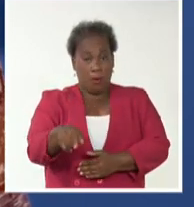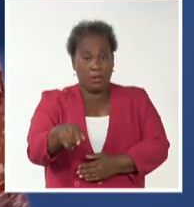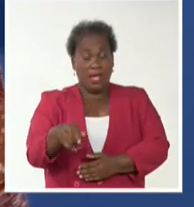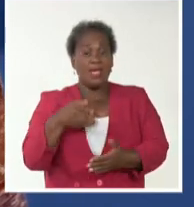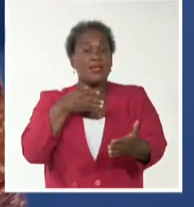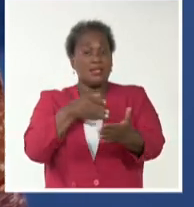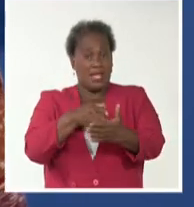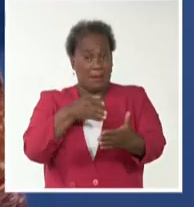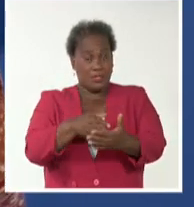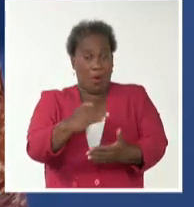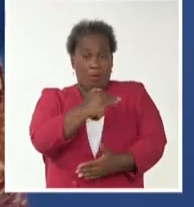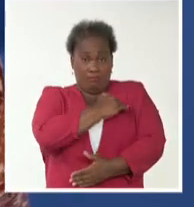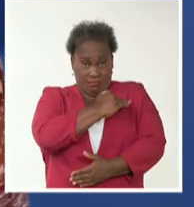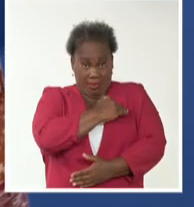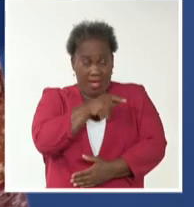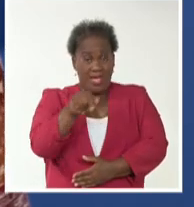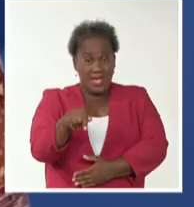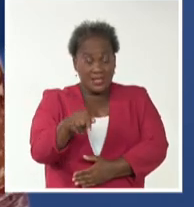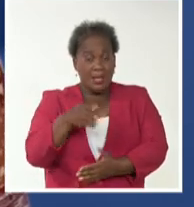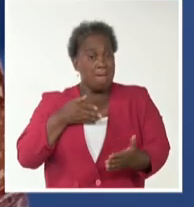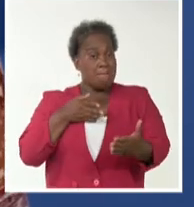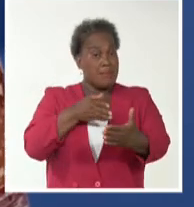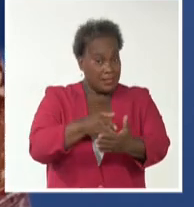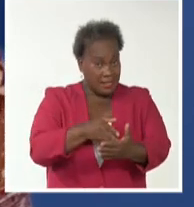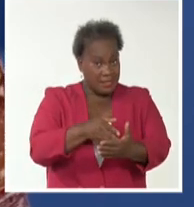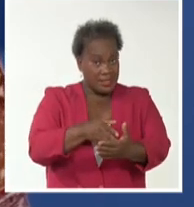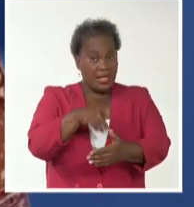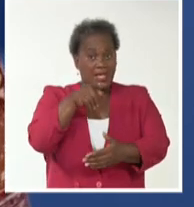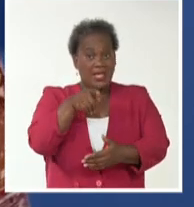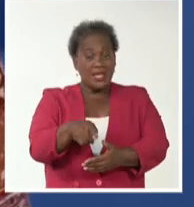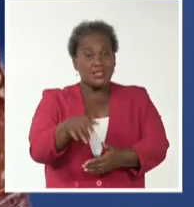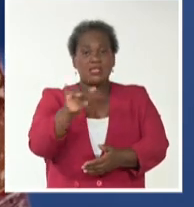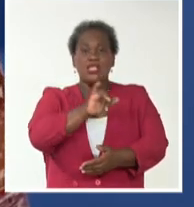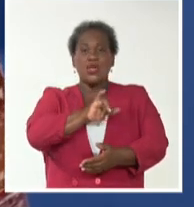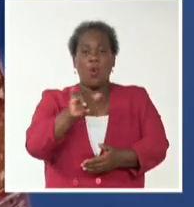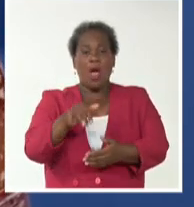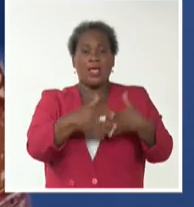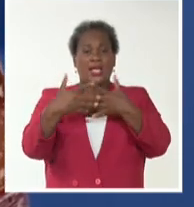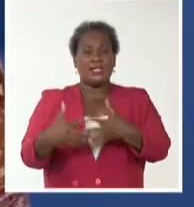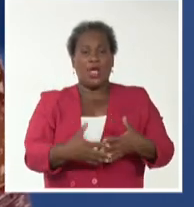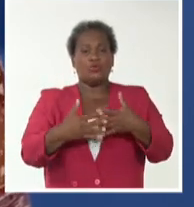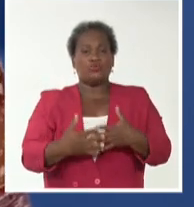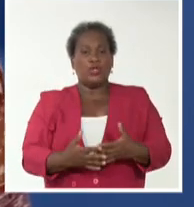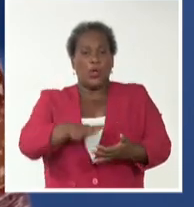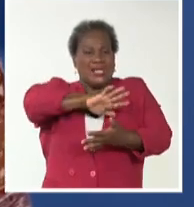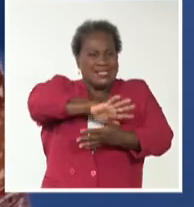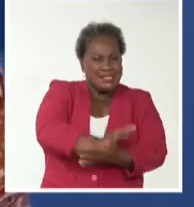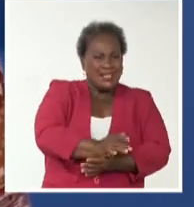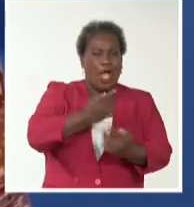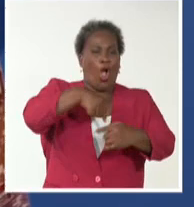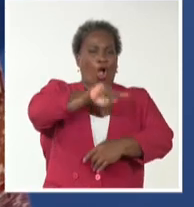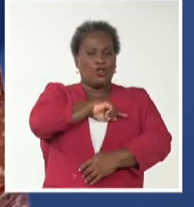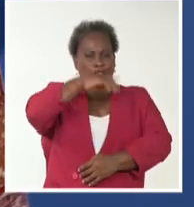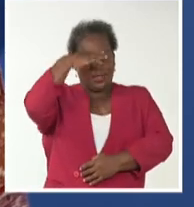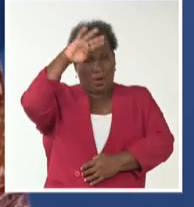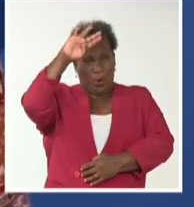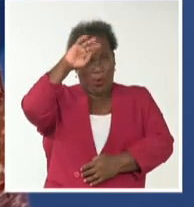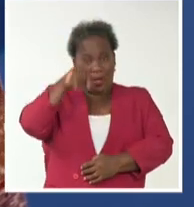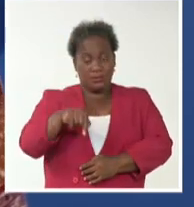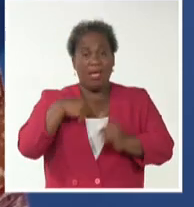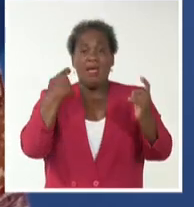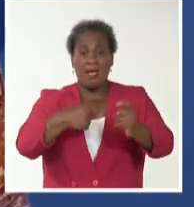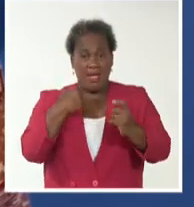humanitaria es injerencia, es la bota del imperio sobre nosotros, es invasión, es